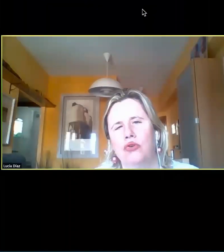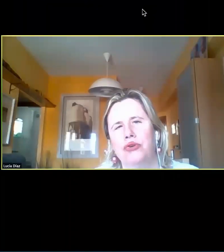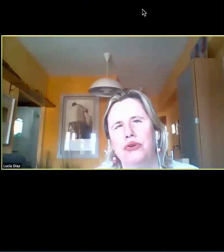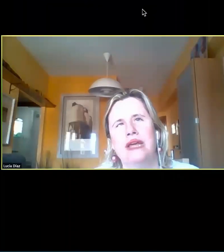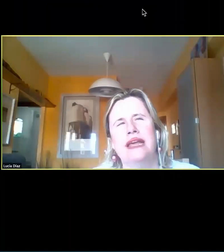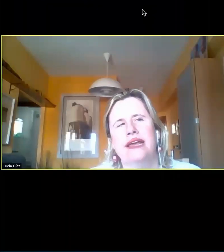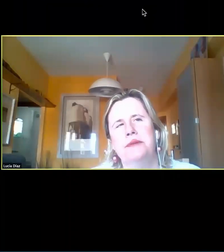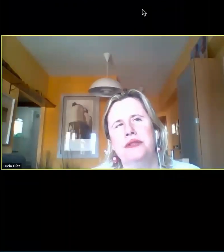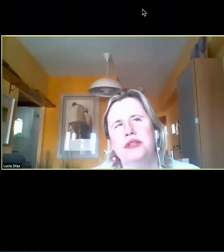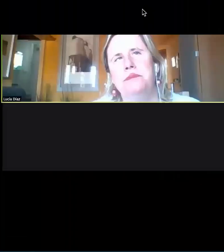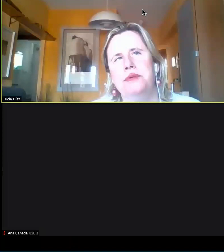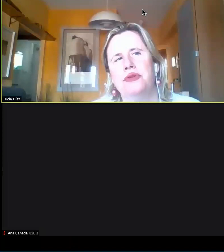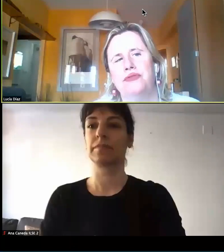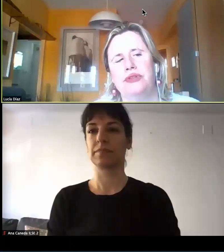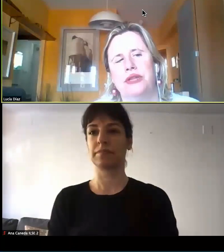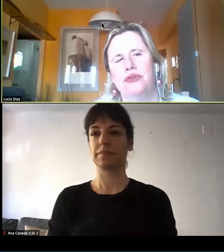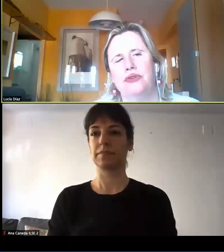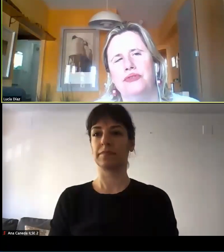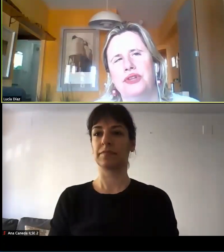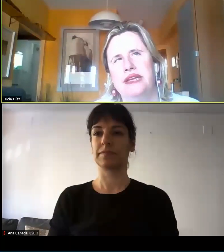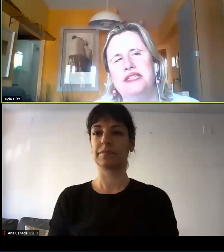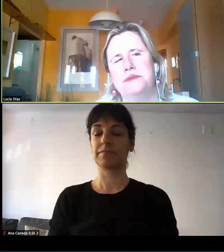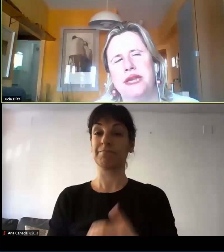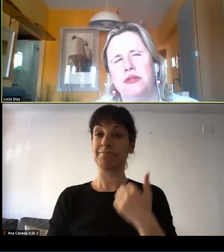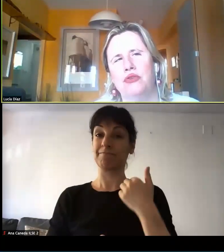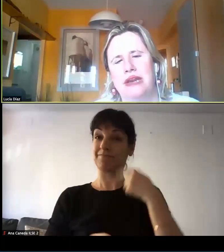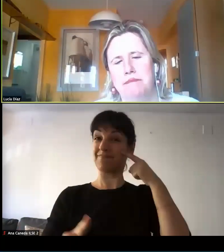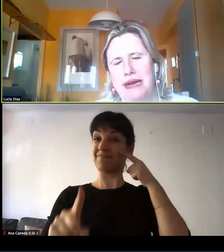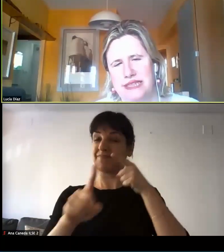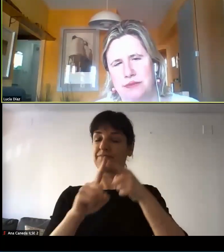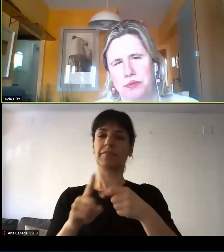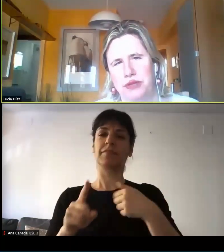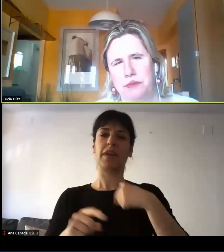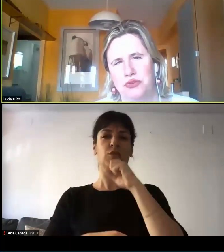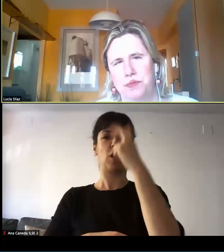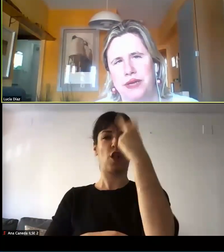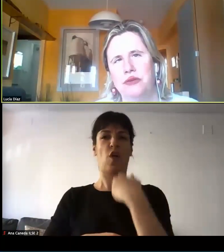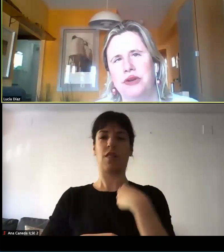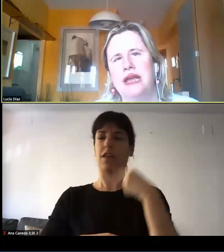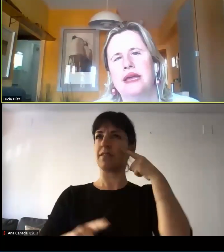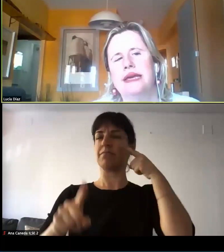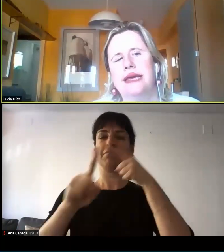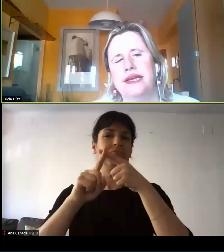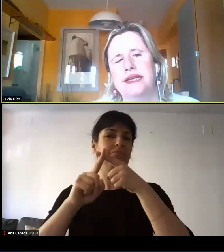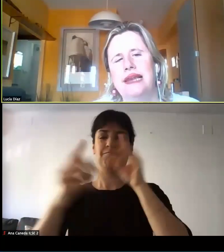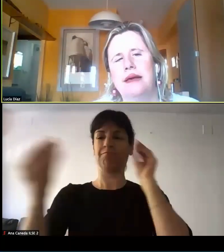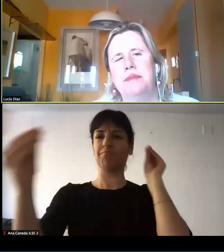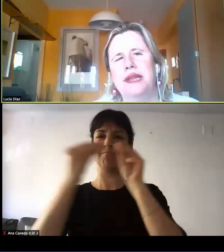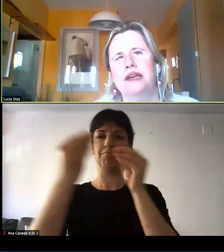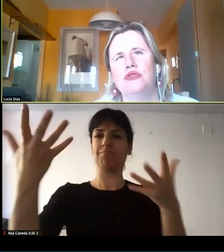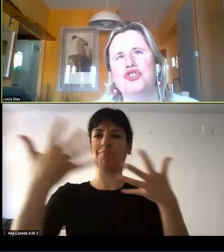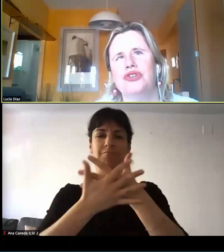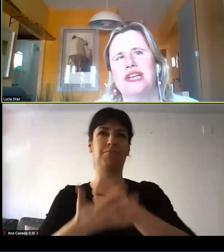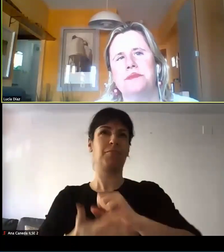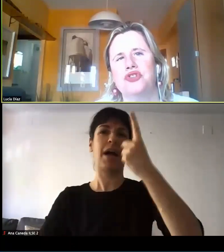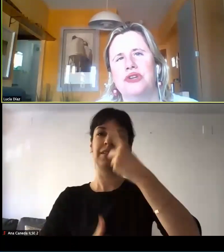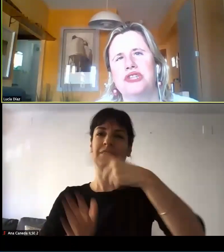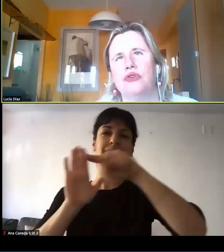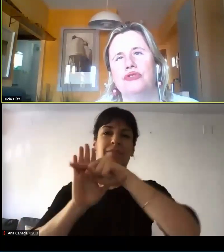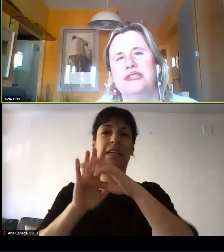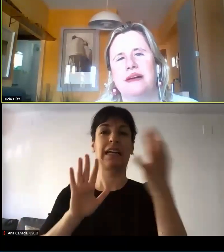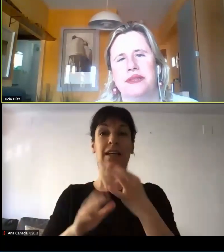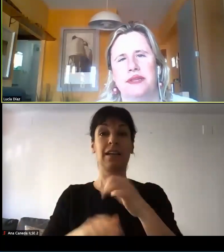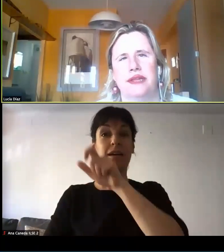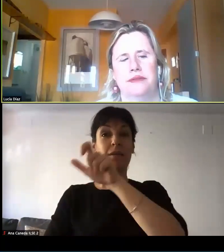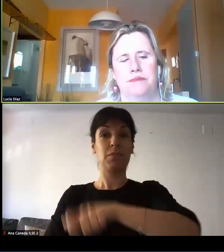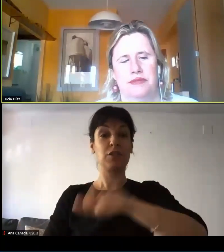alineada con el principio de Fundación 11 inspirador, el máximo principio inspirador, que es la plena inclusión de las personas